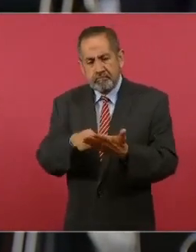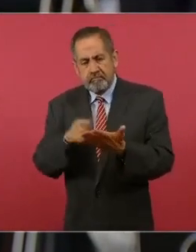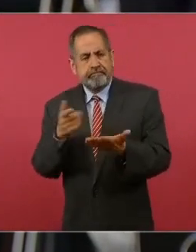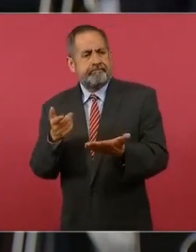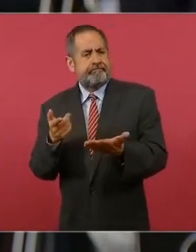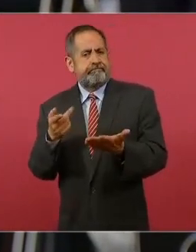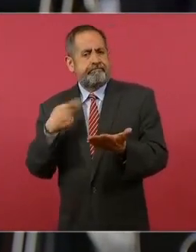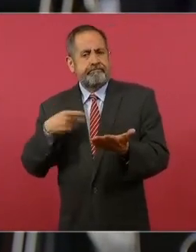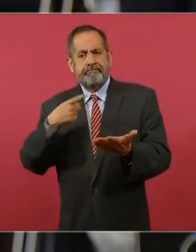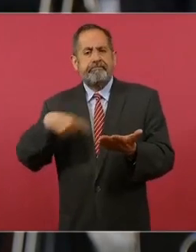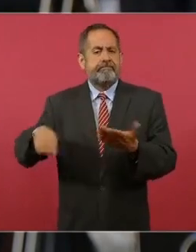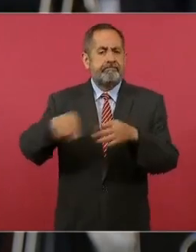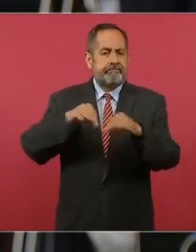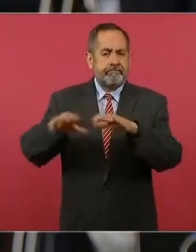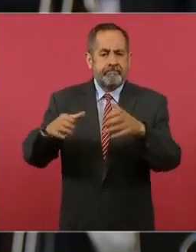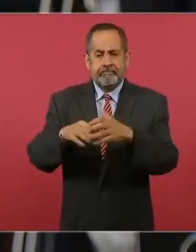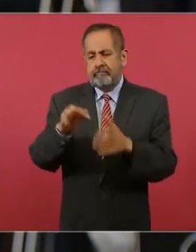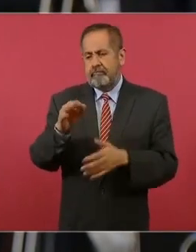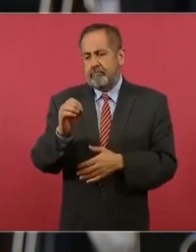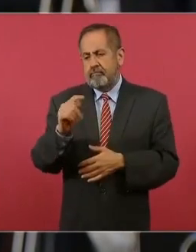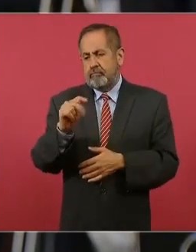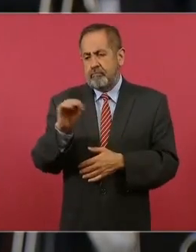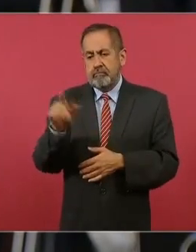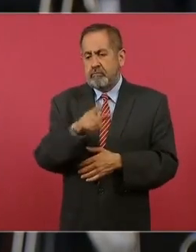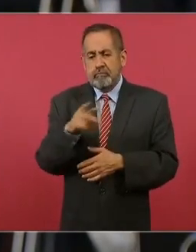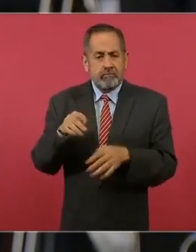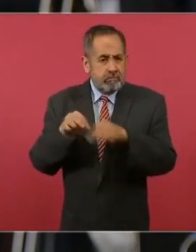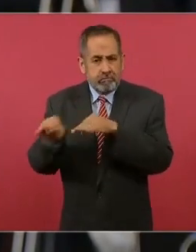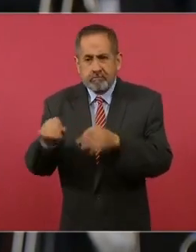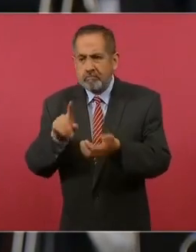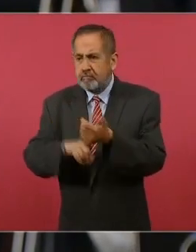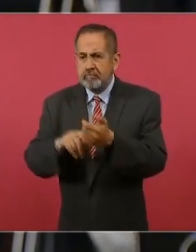desconocimiento que los trabajadores de Rofocomex, su situación laboral